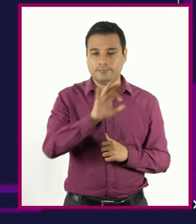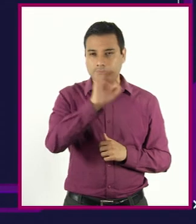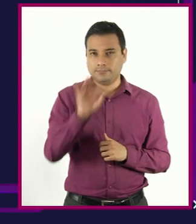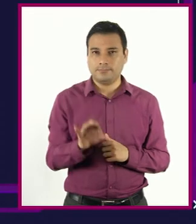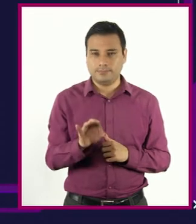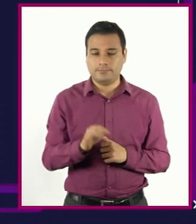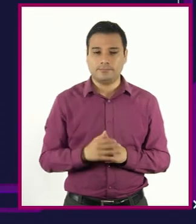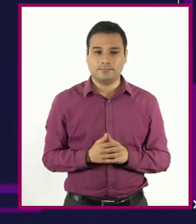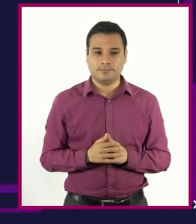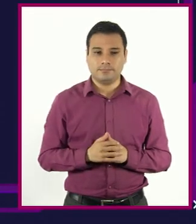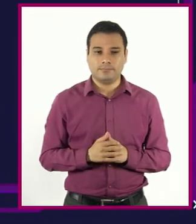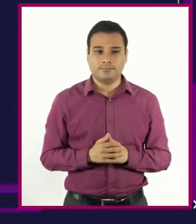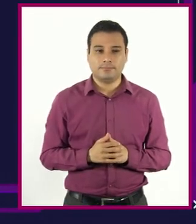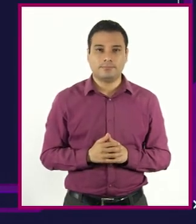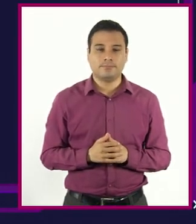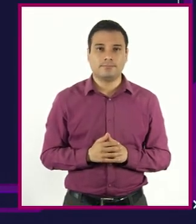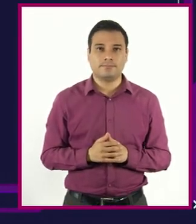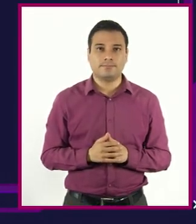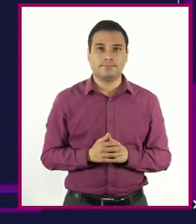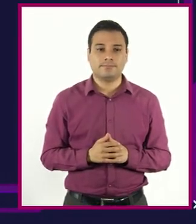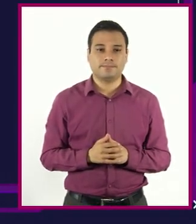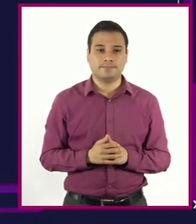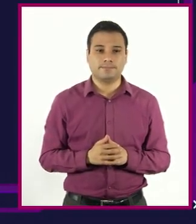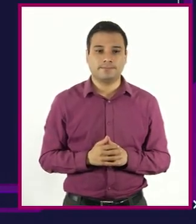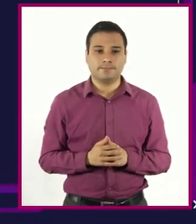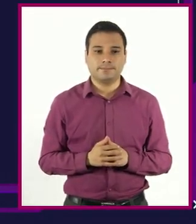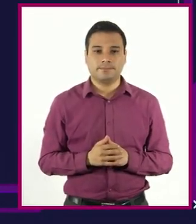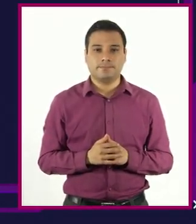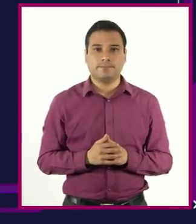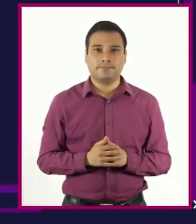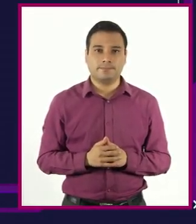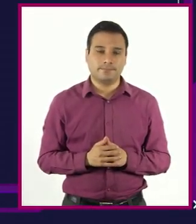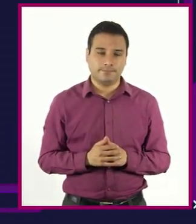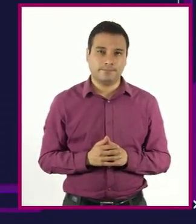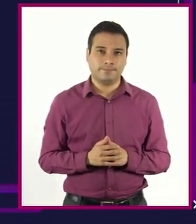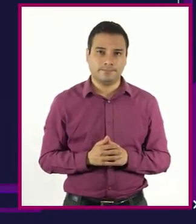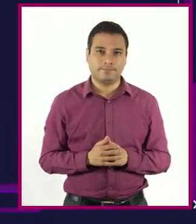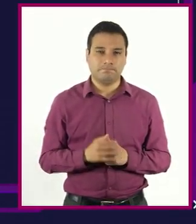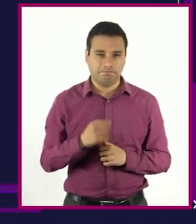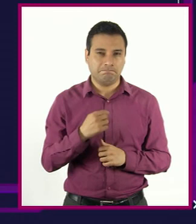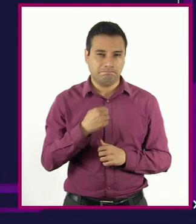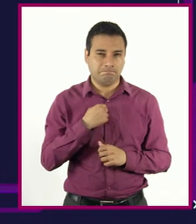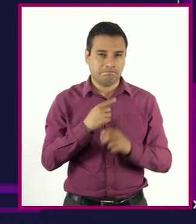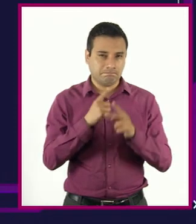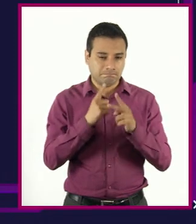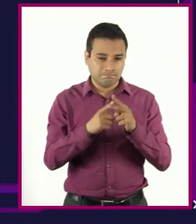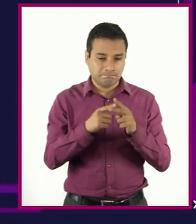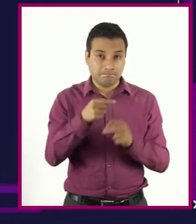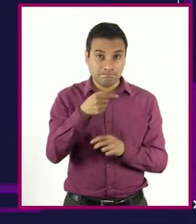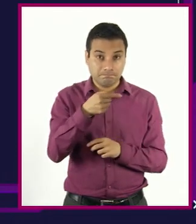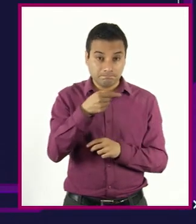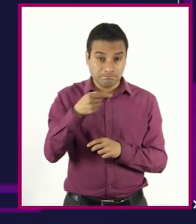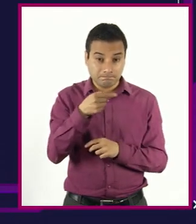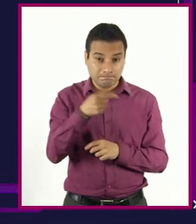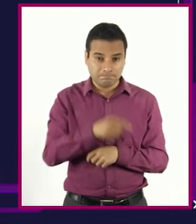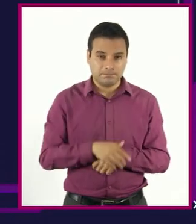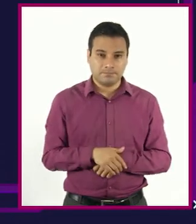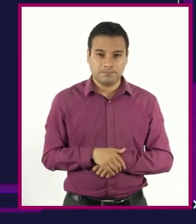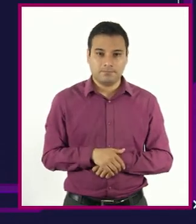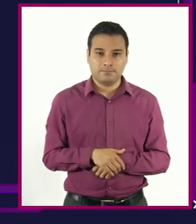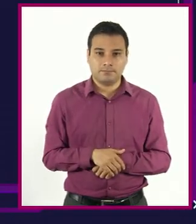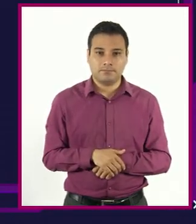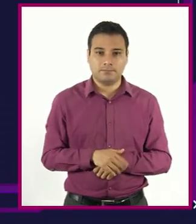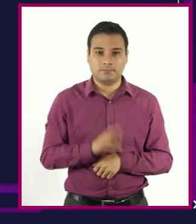televisión. En este caso, es de 1.680 pesos. Y al presionar la tecla de